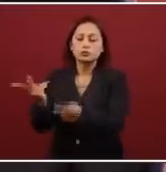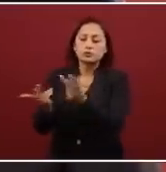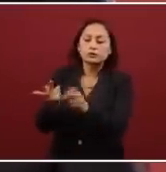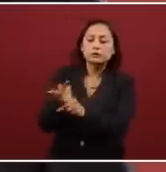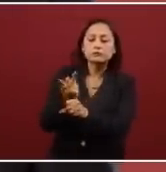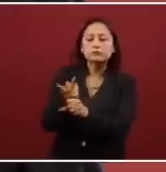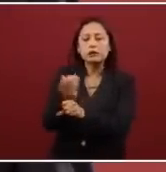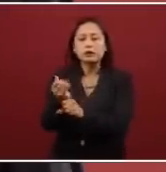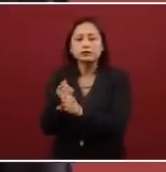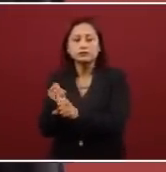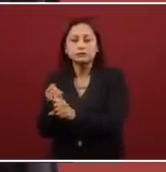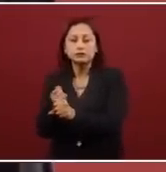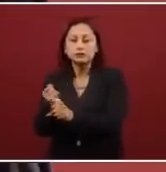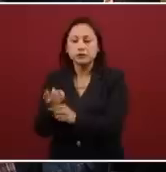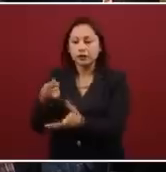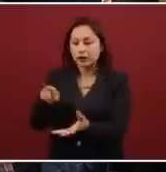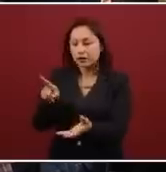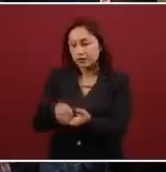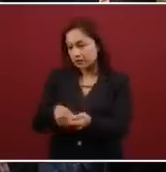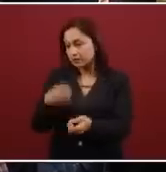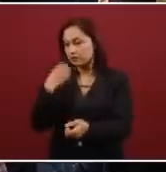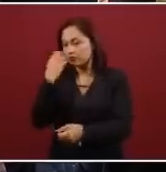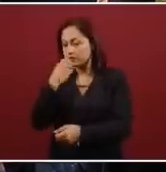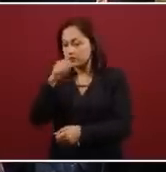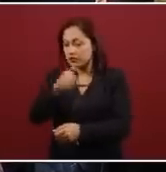los maestros en cada escuela,